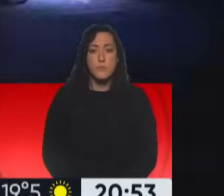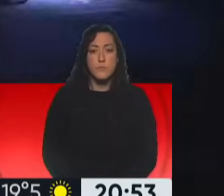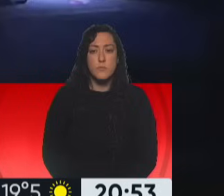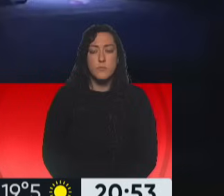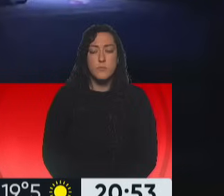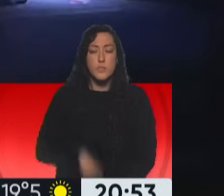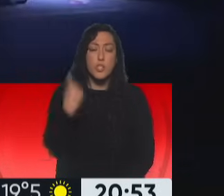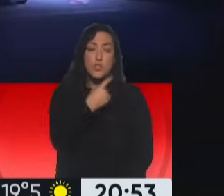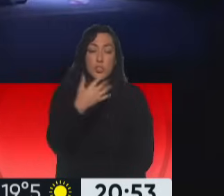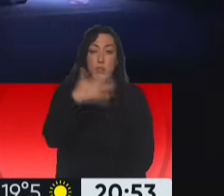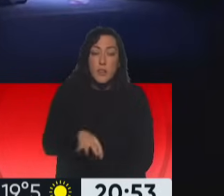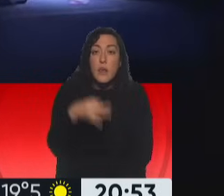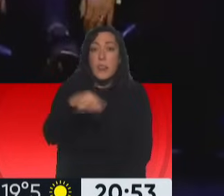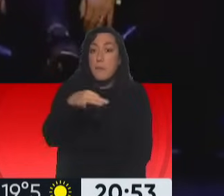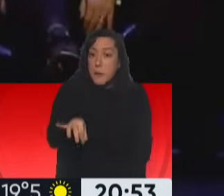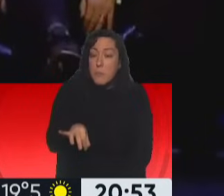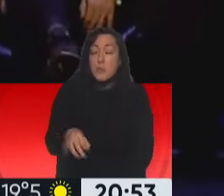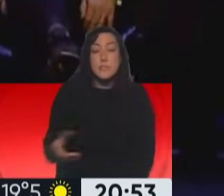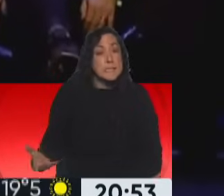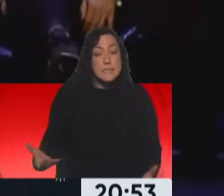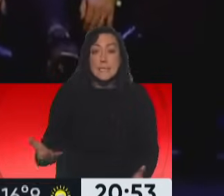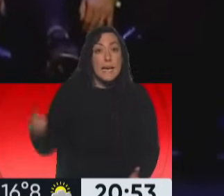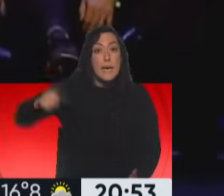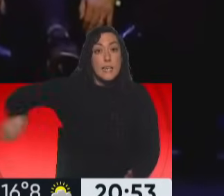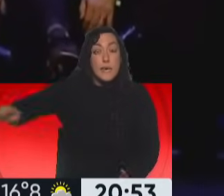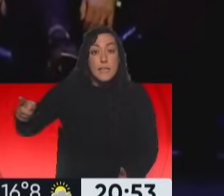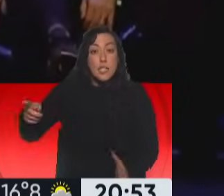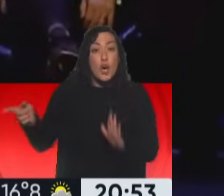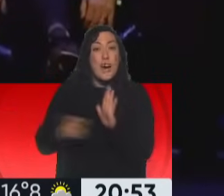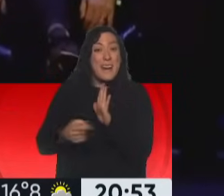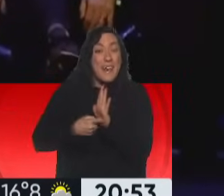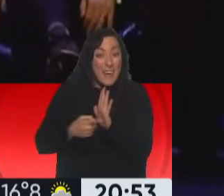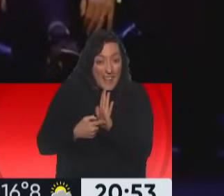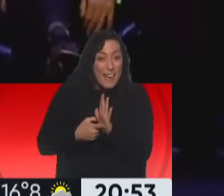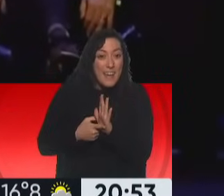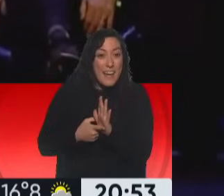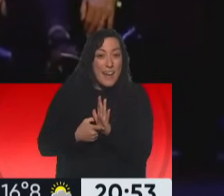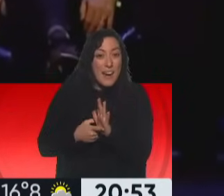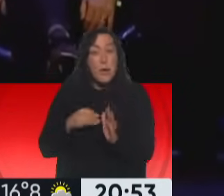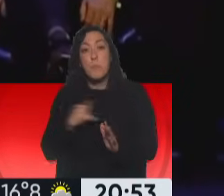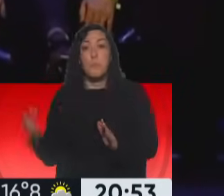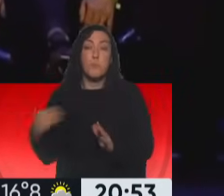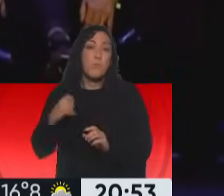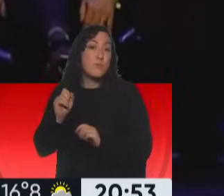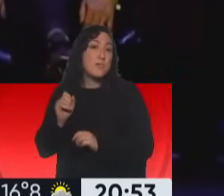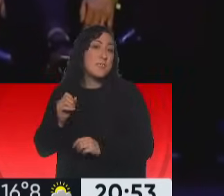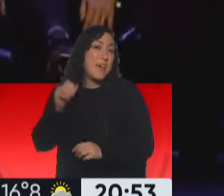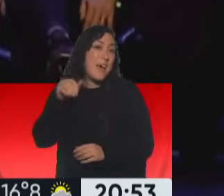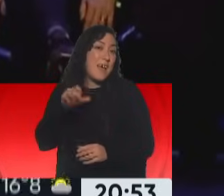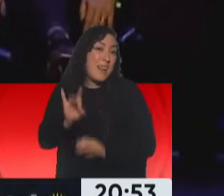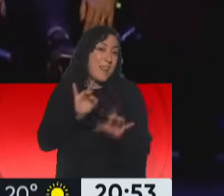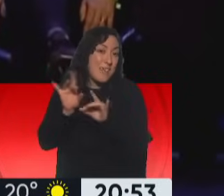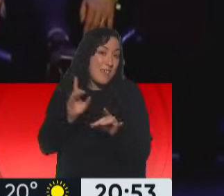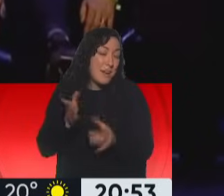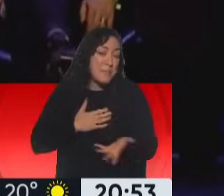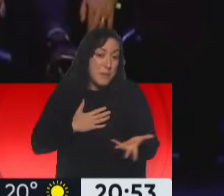Hay que entender que lamentablemente ellos eligen las reglas con las que se juega en su propia cancha. No se olvide lo que